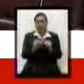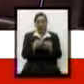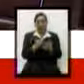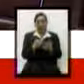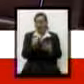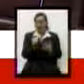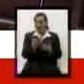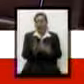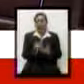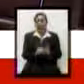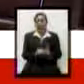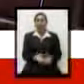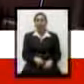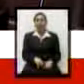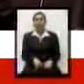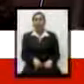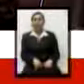que lo sepan mis colegas congresistas,